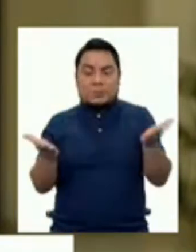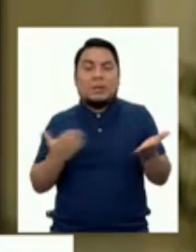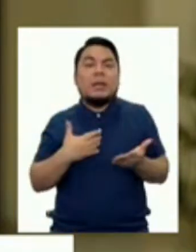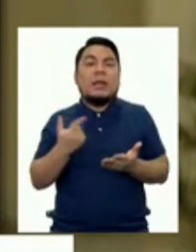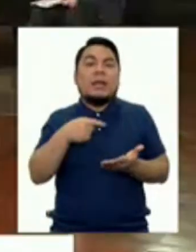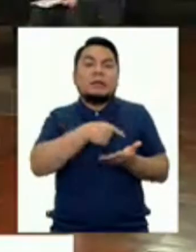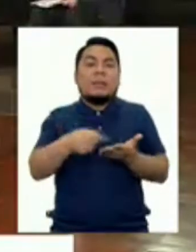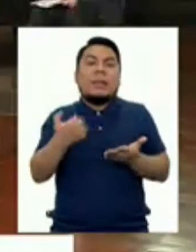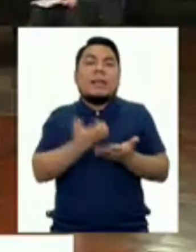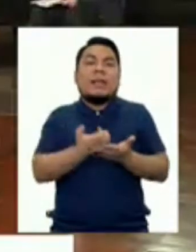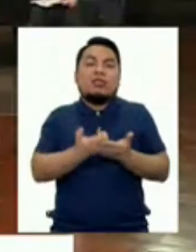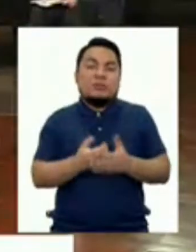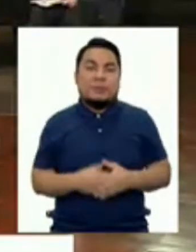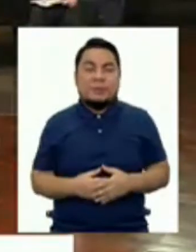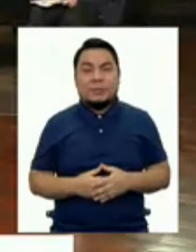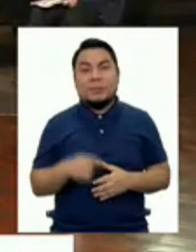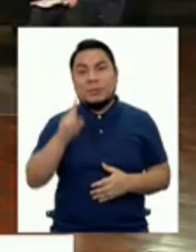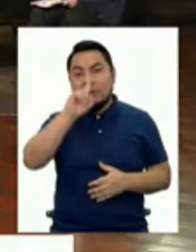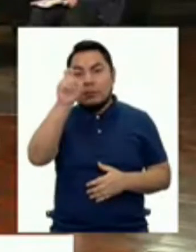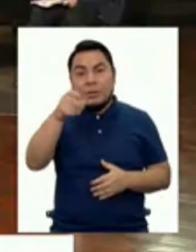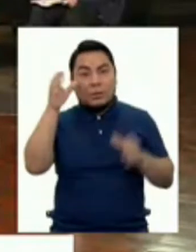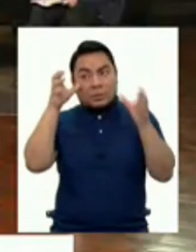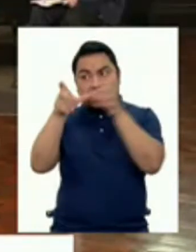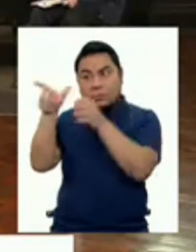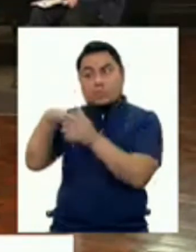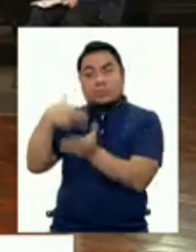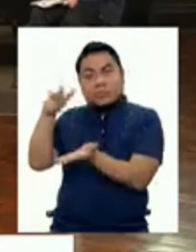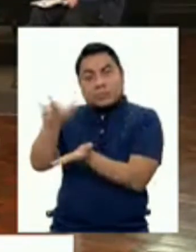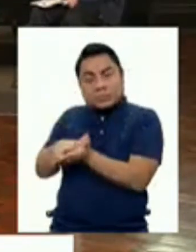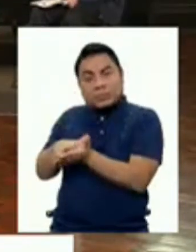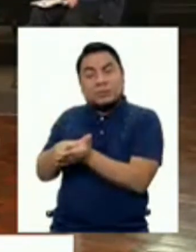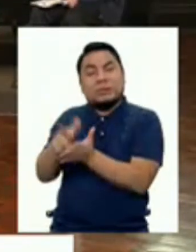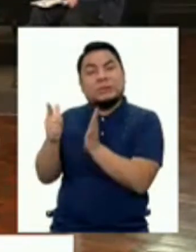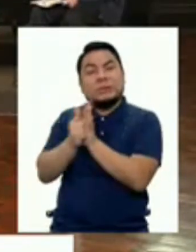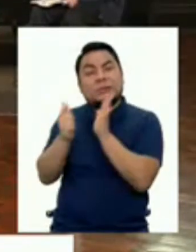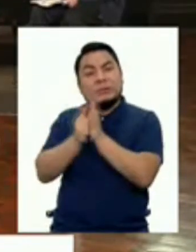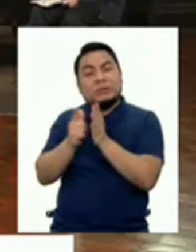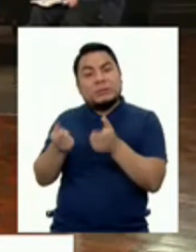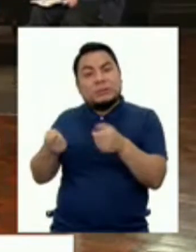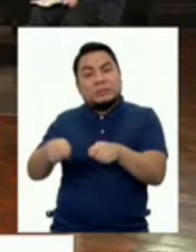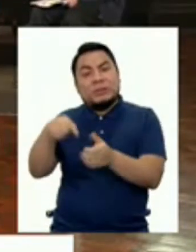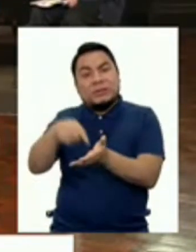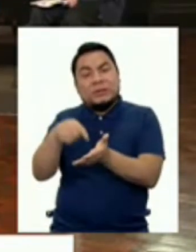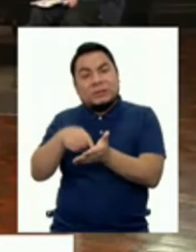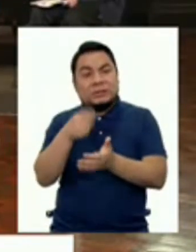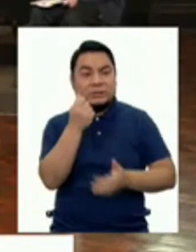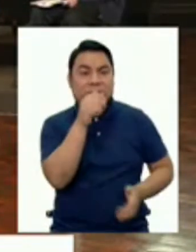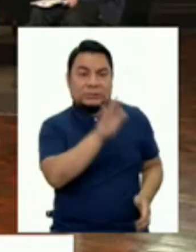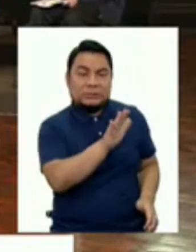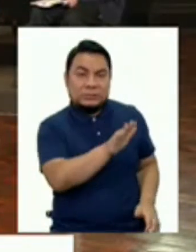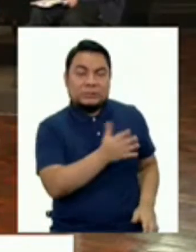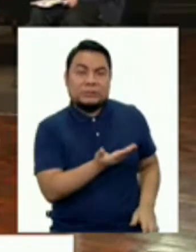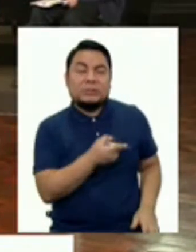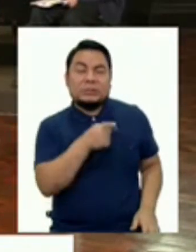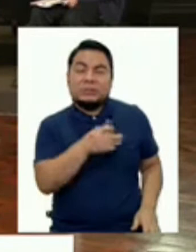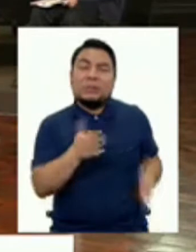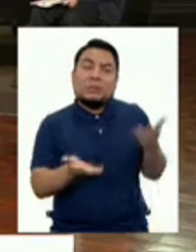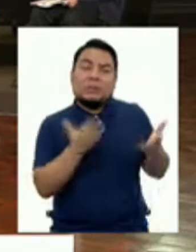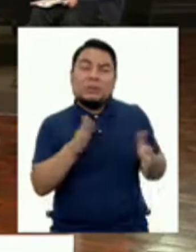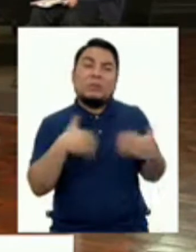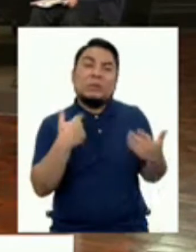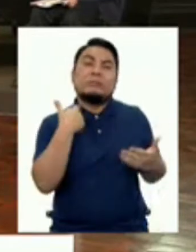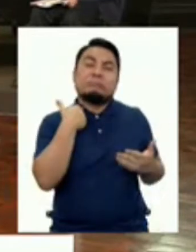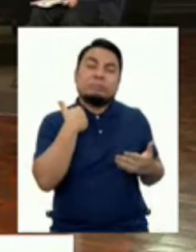Económica. El Congreso podría aprobar una ley para congelar las deudas en el sistema financiero. Ello podría